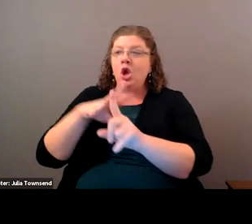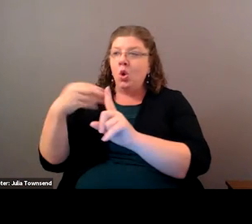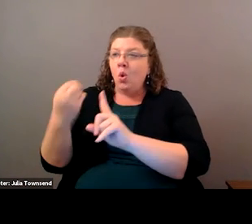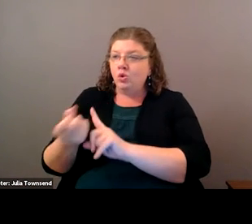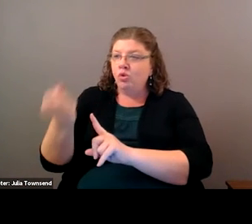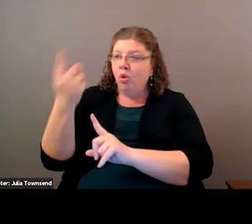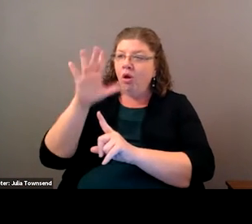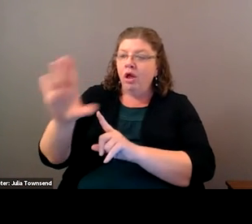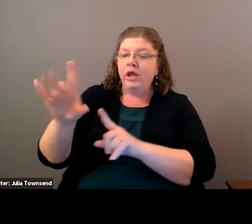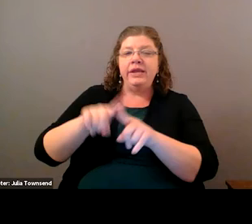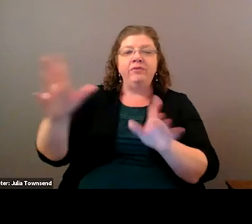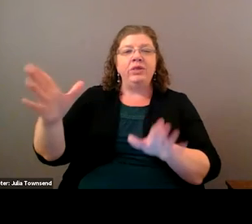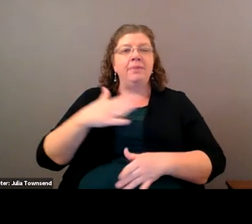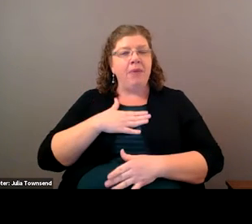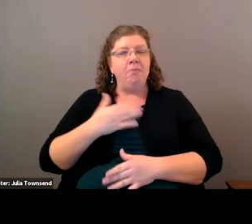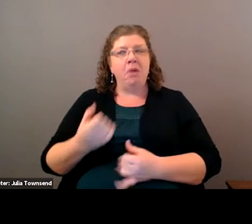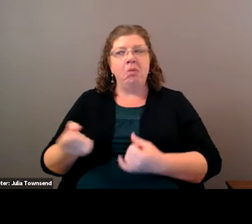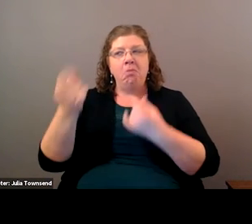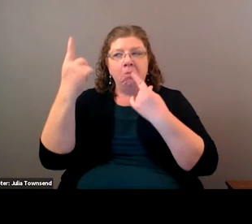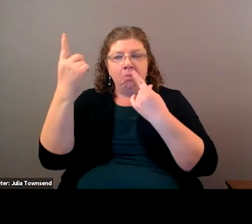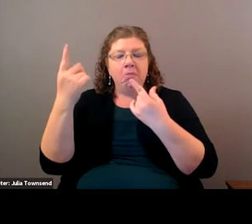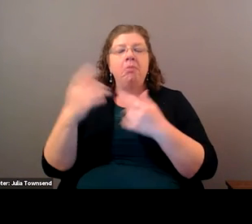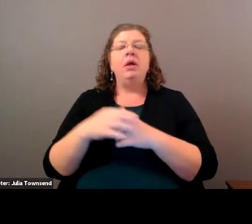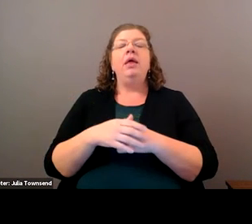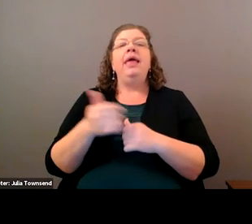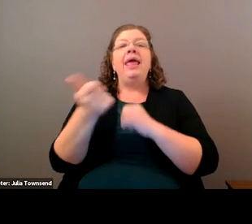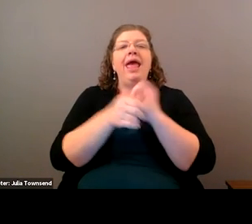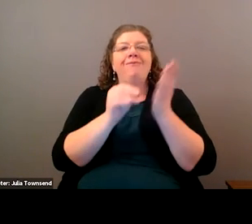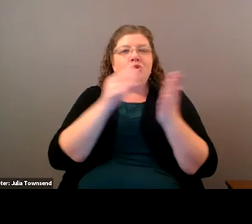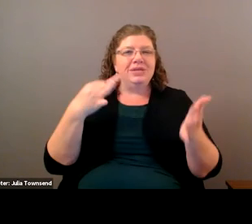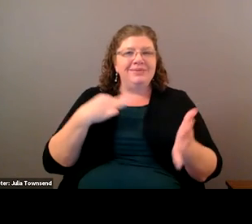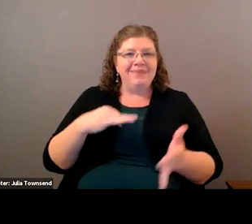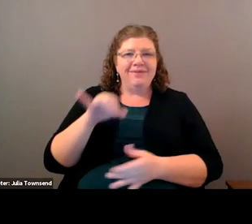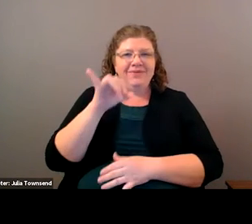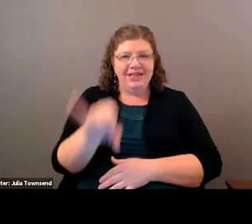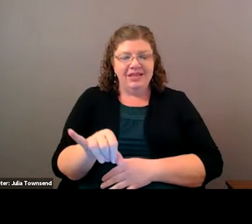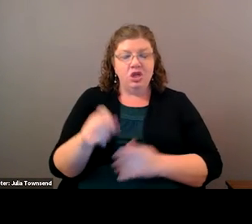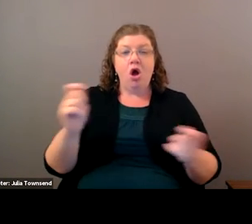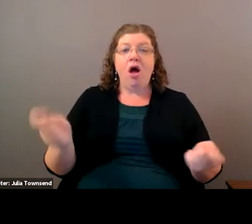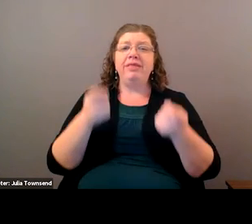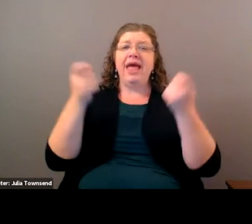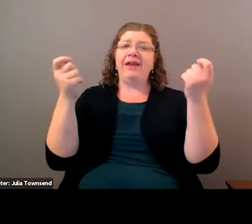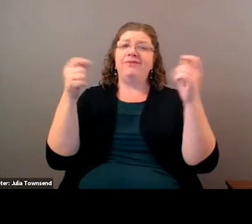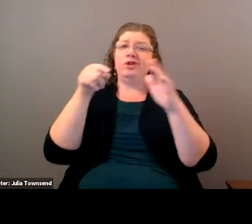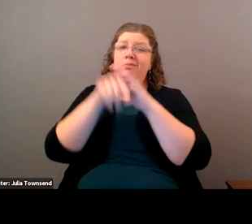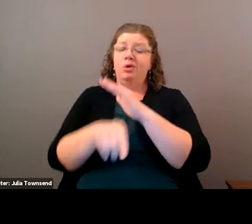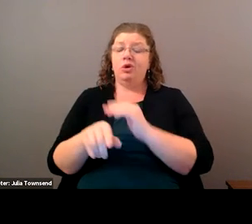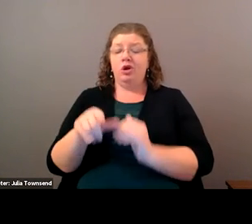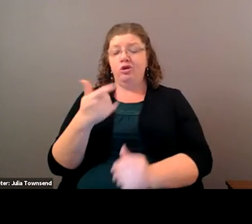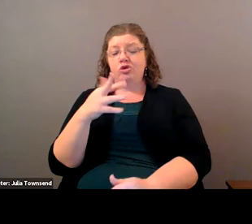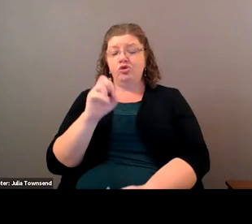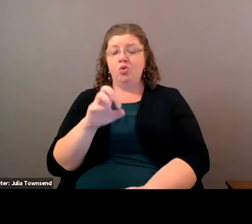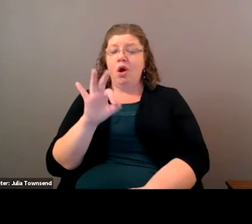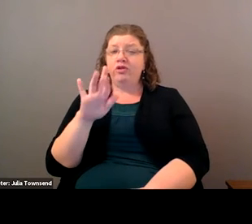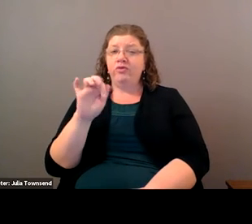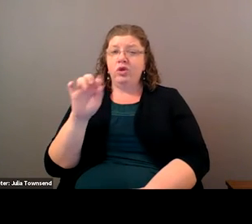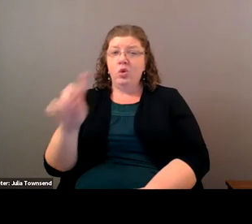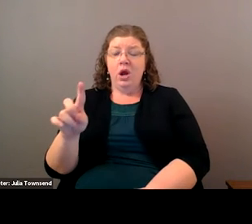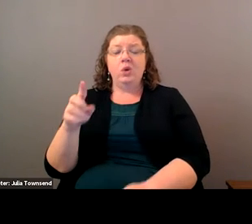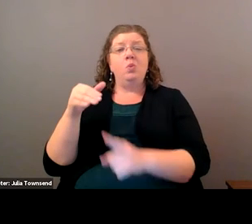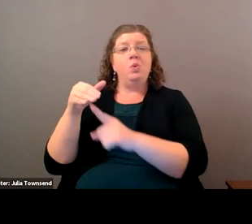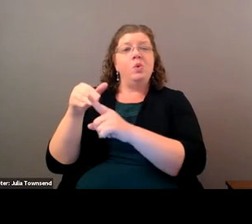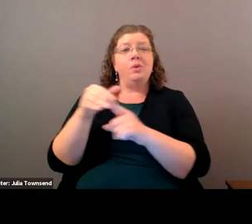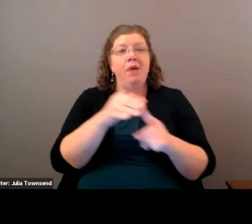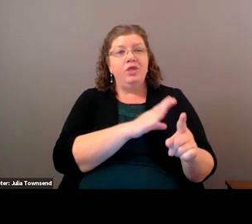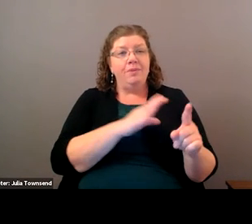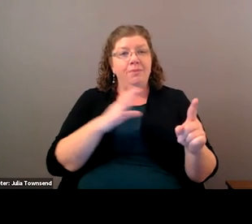respetuosos de culturas que son diferentes a las suyas. Todos los estudiantes se benefician de este programa.